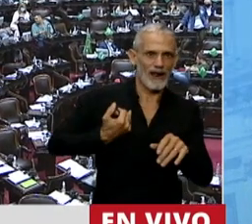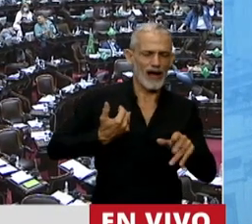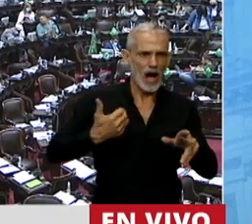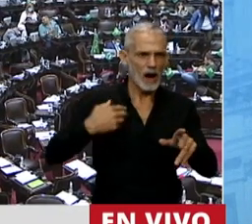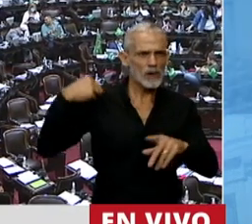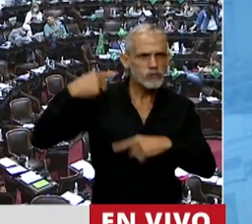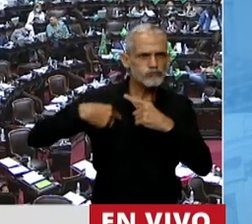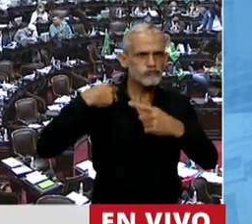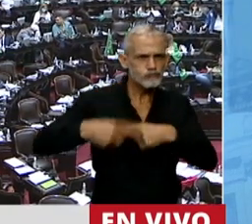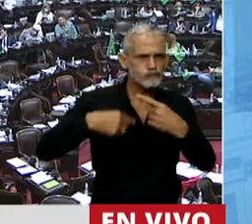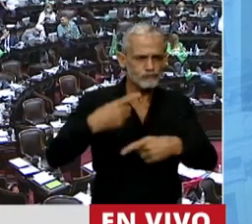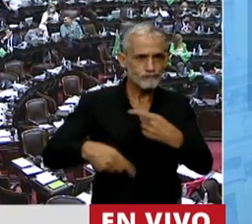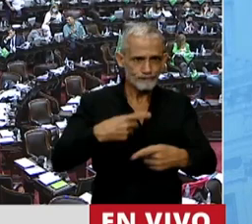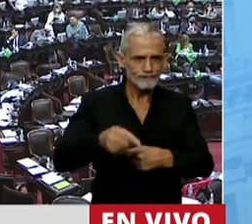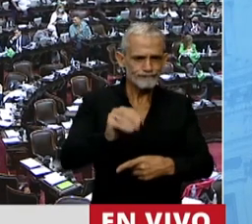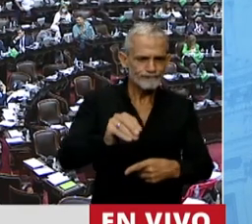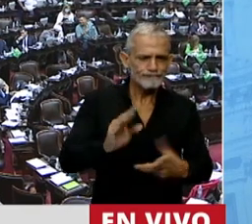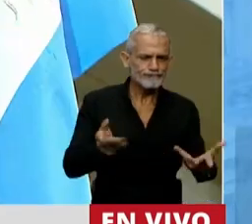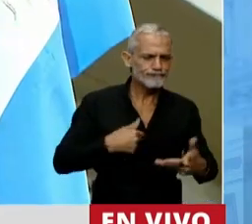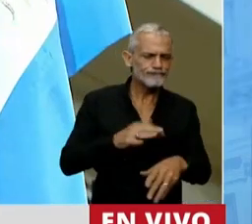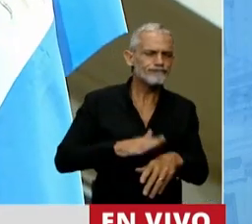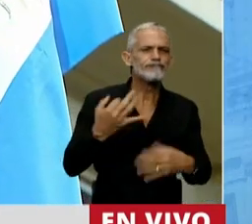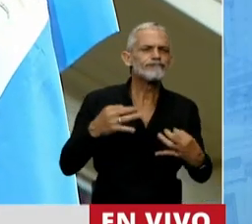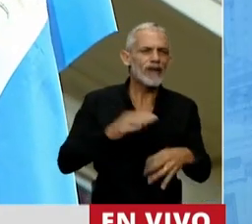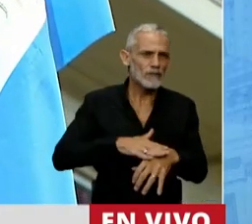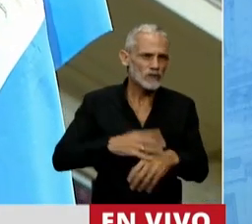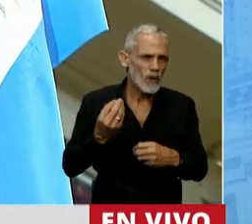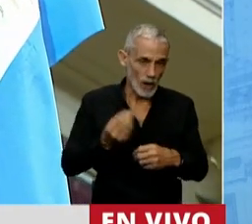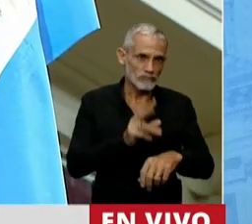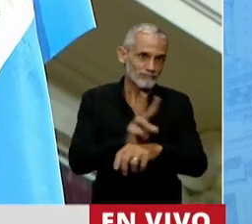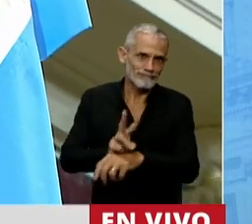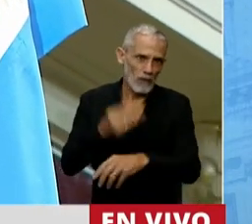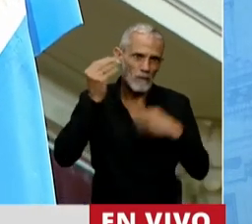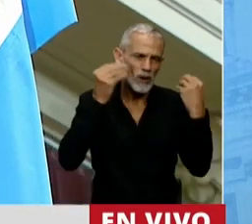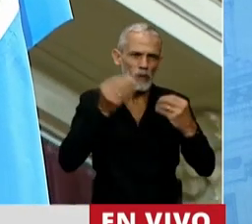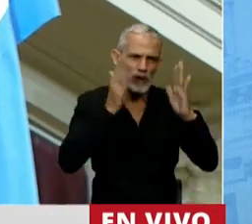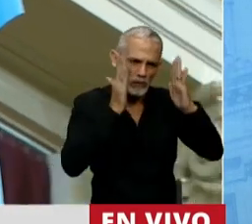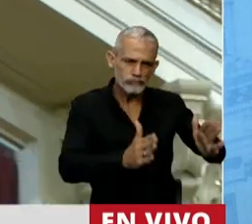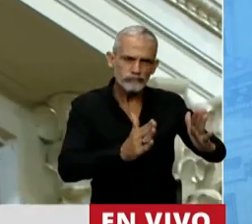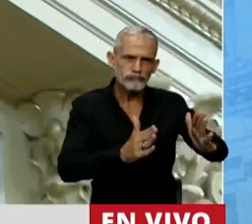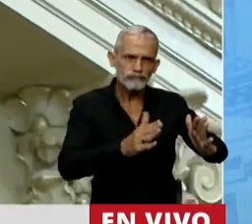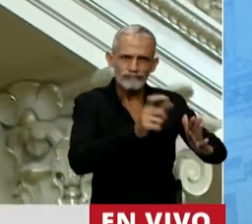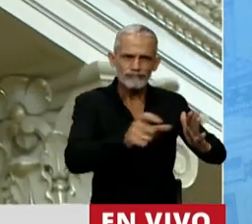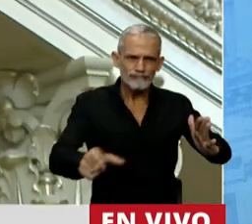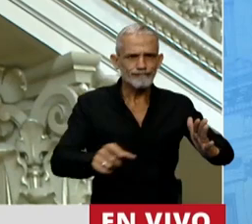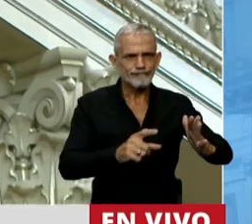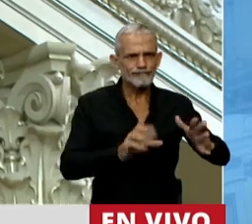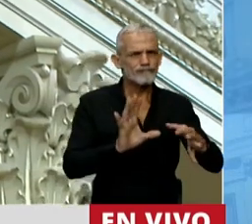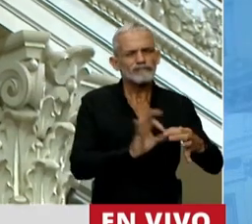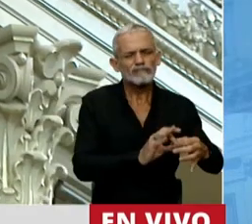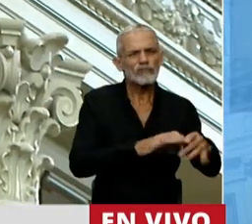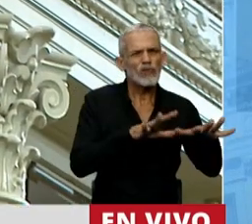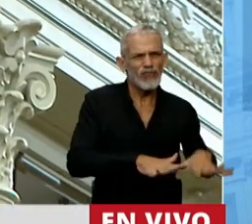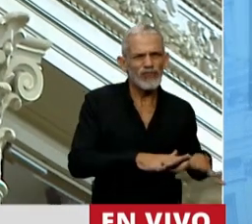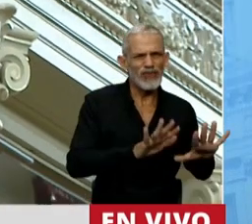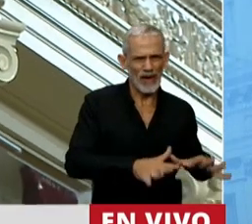las generaciones siguientes de que nuestro deber es proteger y preocuparnos por quienes constituyen el eslabón más frágil